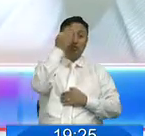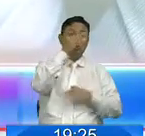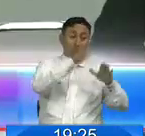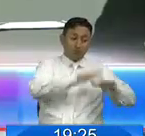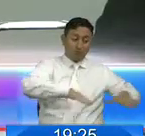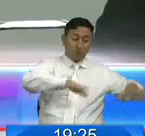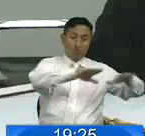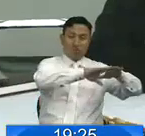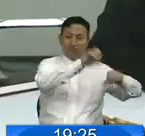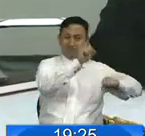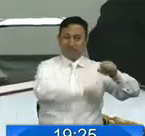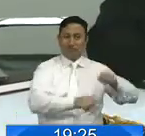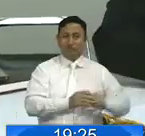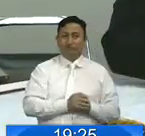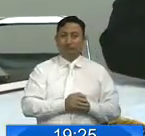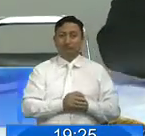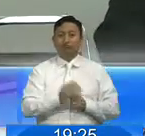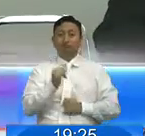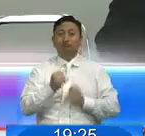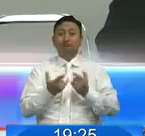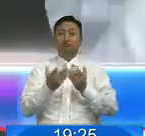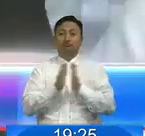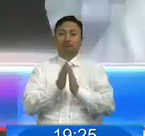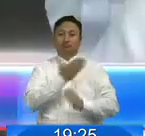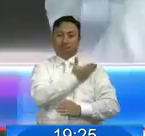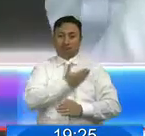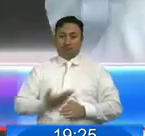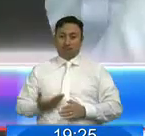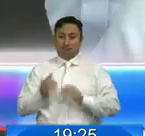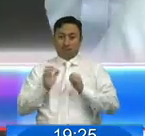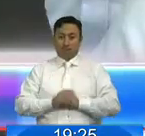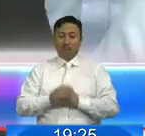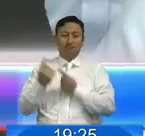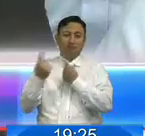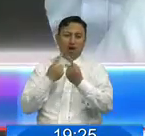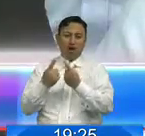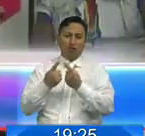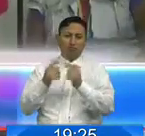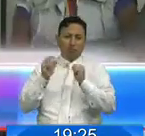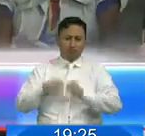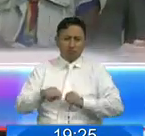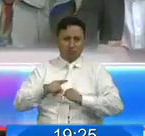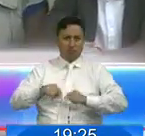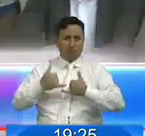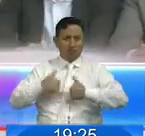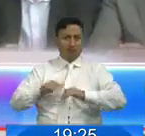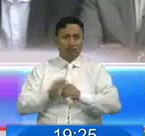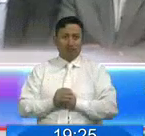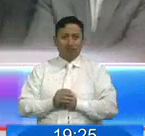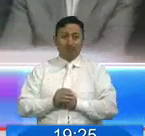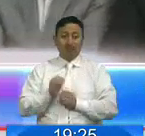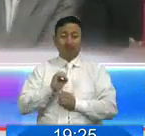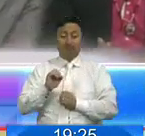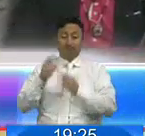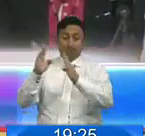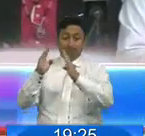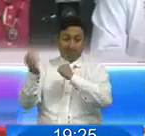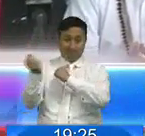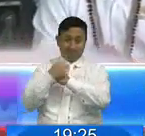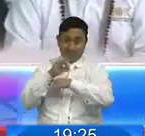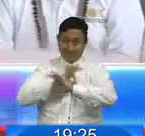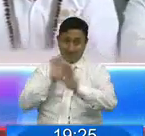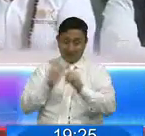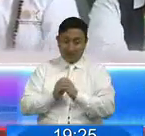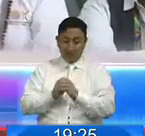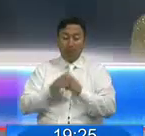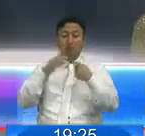territorio. Finalizaron exhortando al presidente Lenín Moreno a hacer efectivos los diálogos mantenidos con este sector. Caso contrario, indicaron que tienen previsto realizar